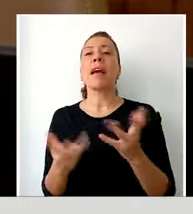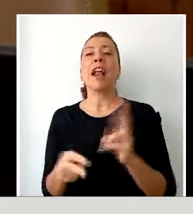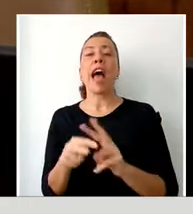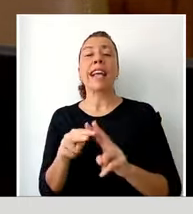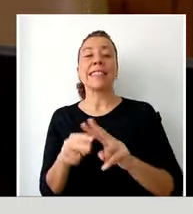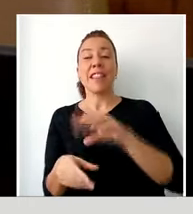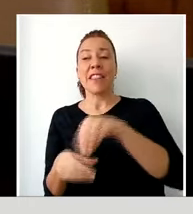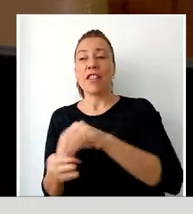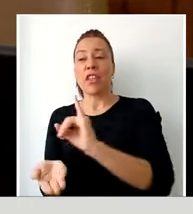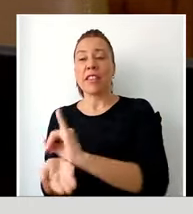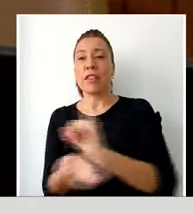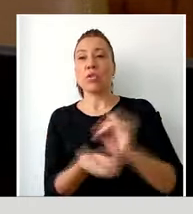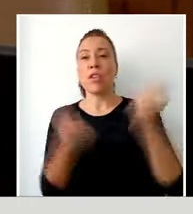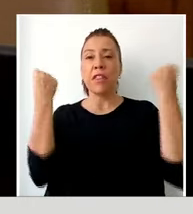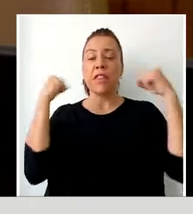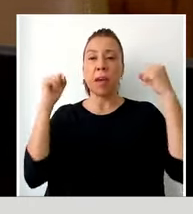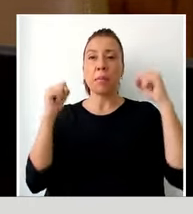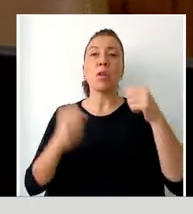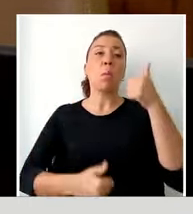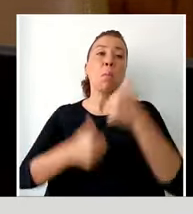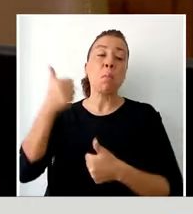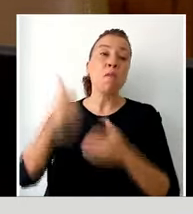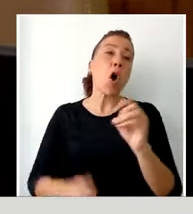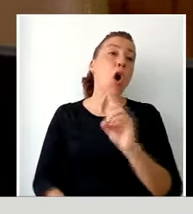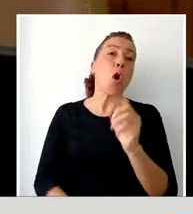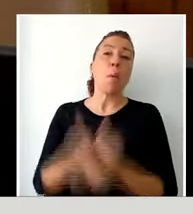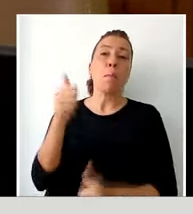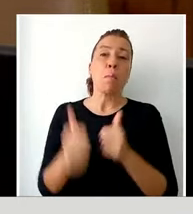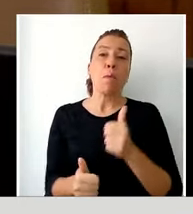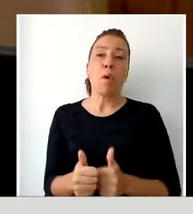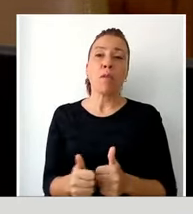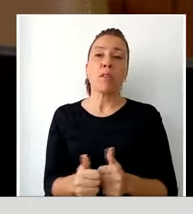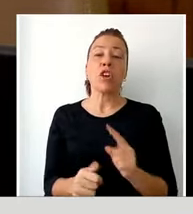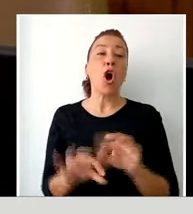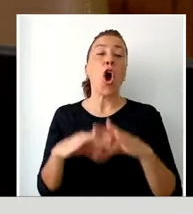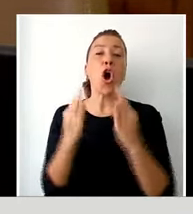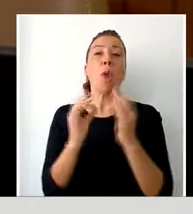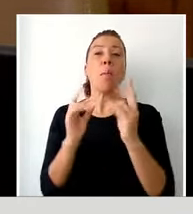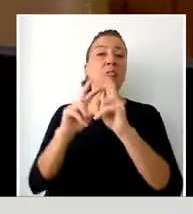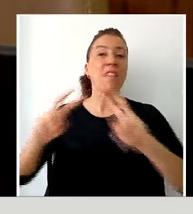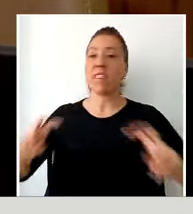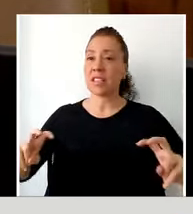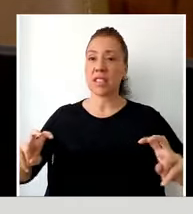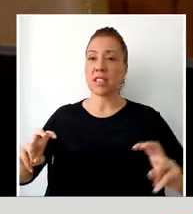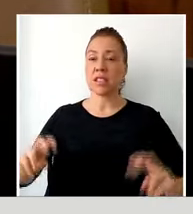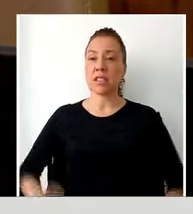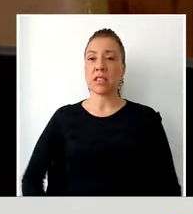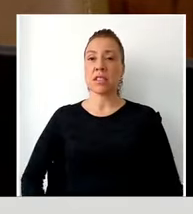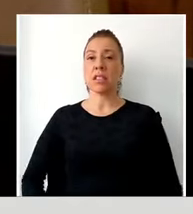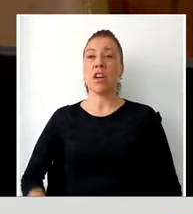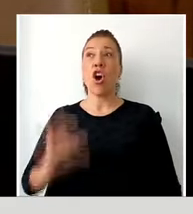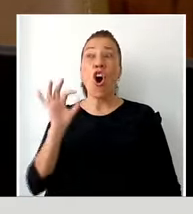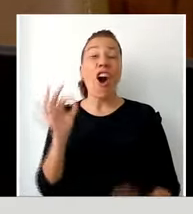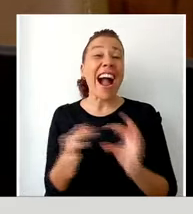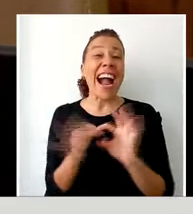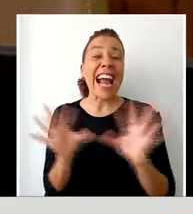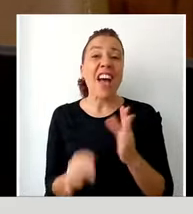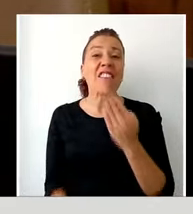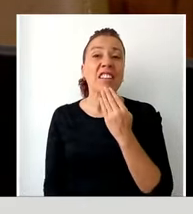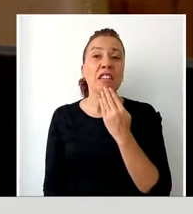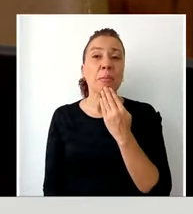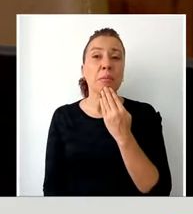sean profesionales o no quedan sin procesos completos de investigación o más grave aún inclusive terminan